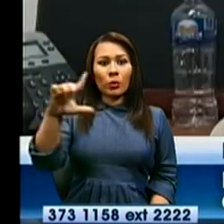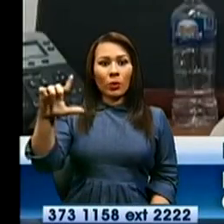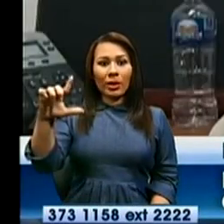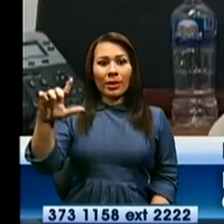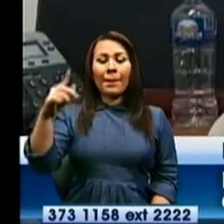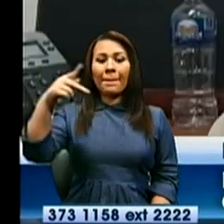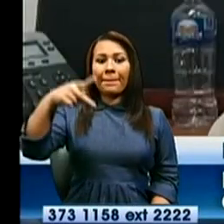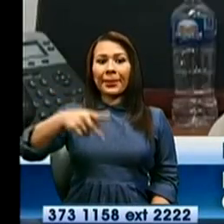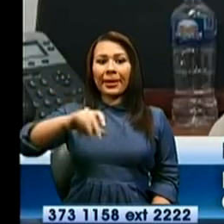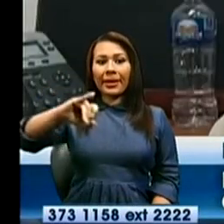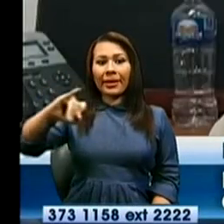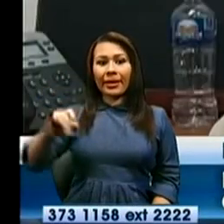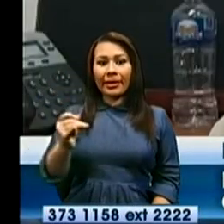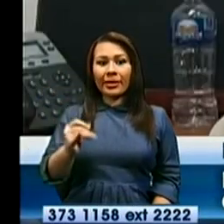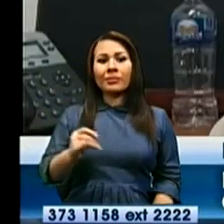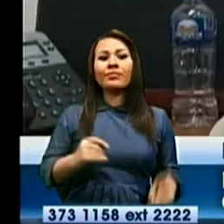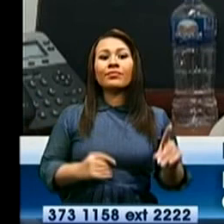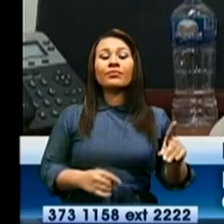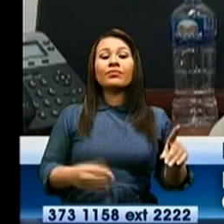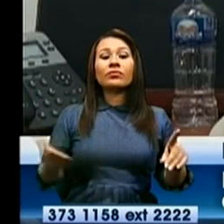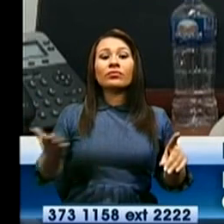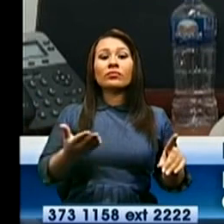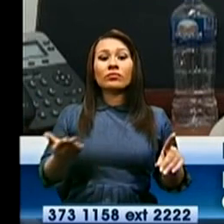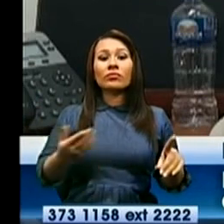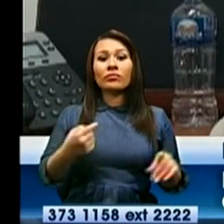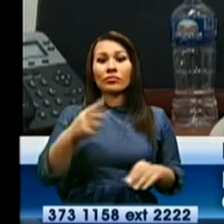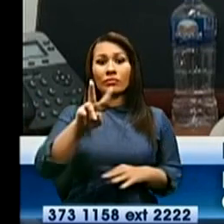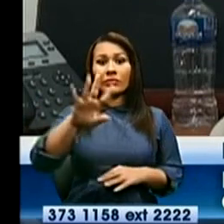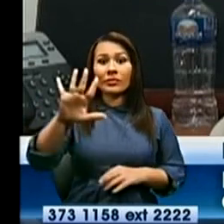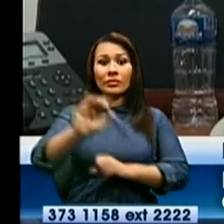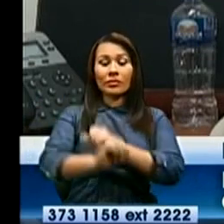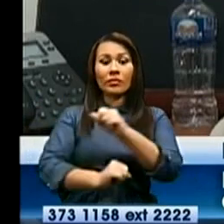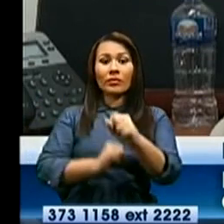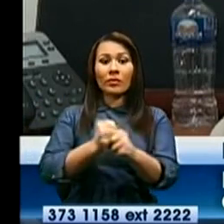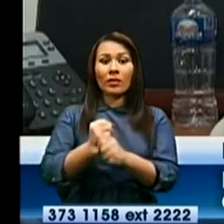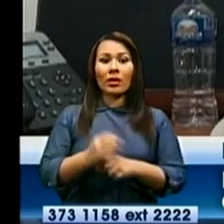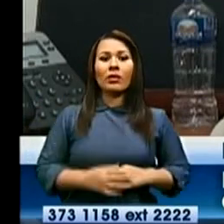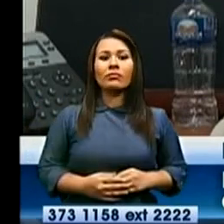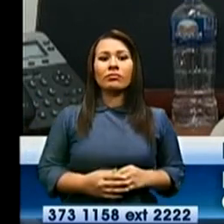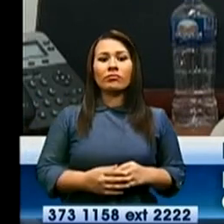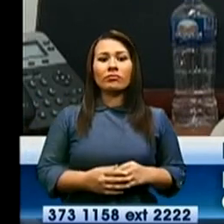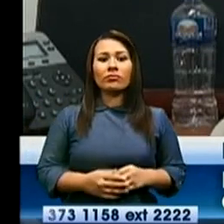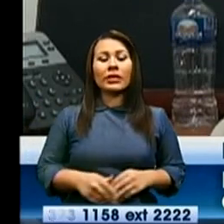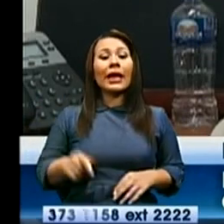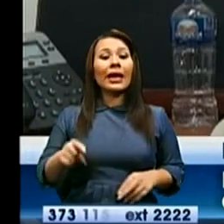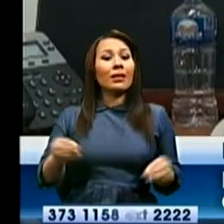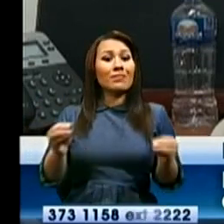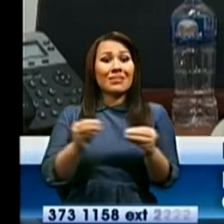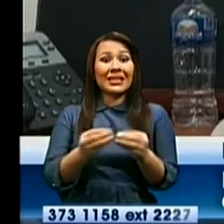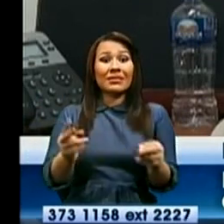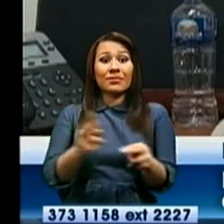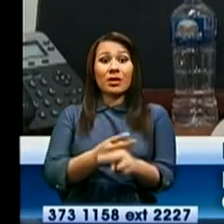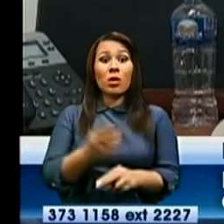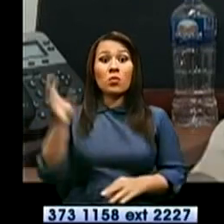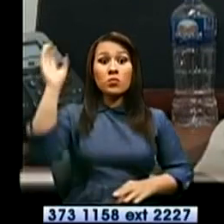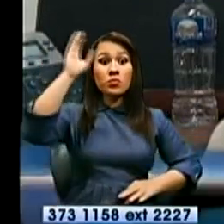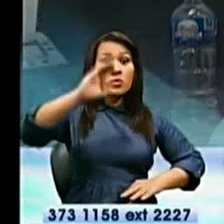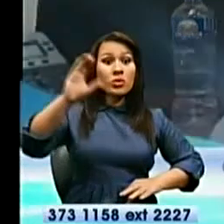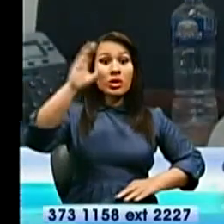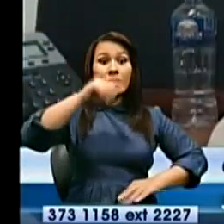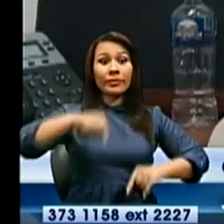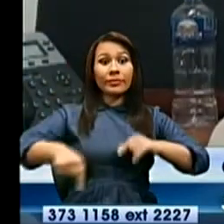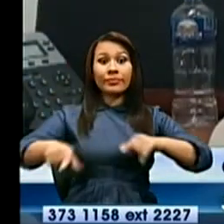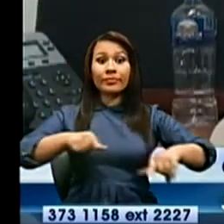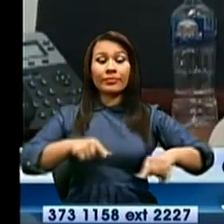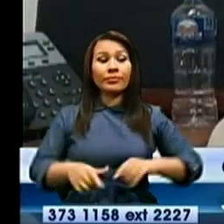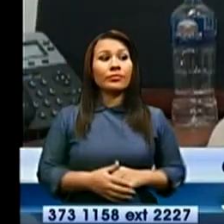Ponte, de 25 años de edad, considerado en el puesto número 3 de la lista de los más buscados de la provincia,